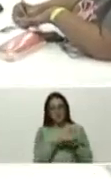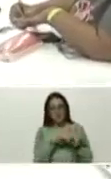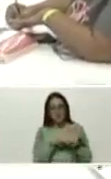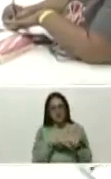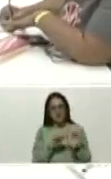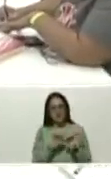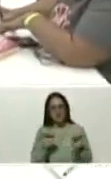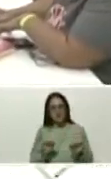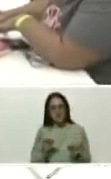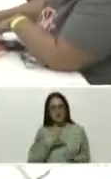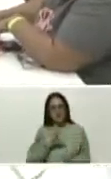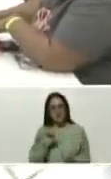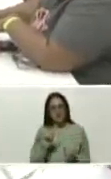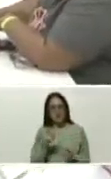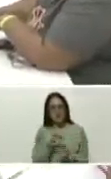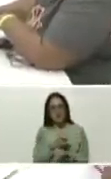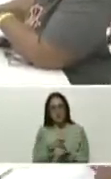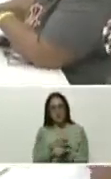autogobierno.